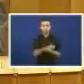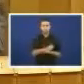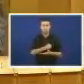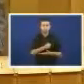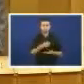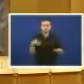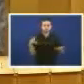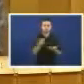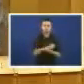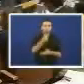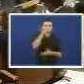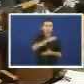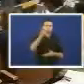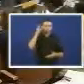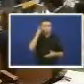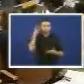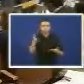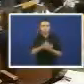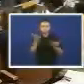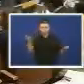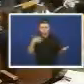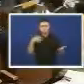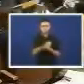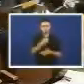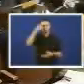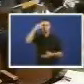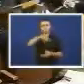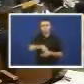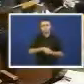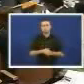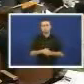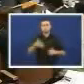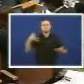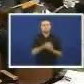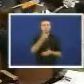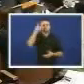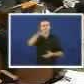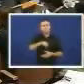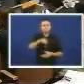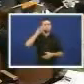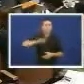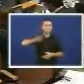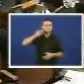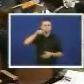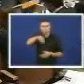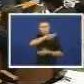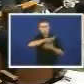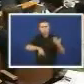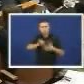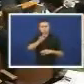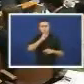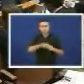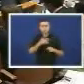e todas nos sabemos ben que é mentira que en Galiza exista un estado de